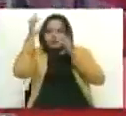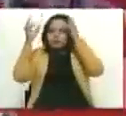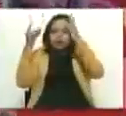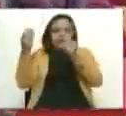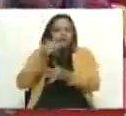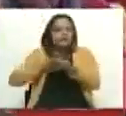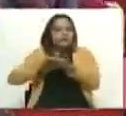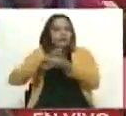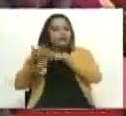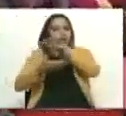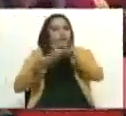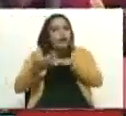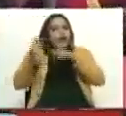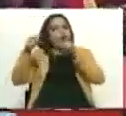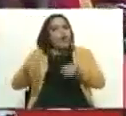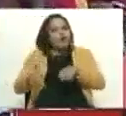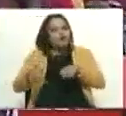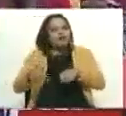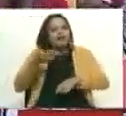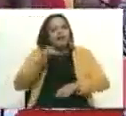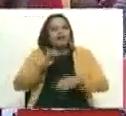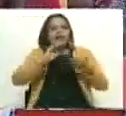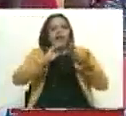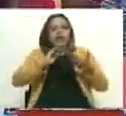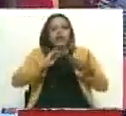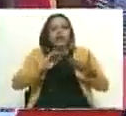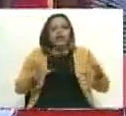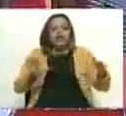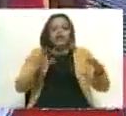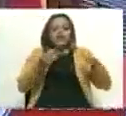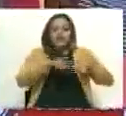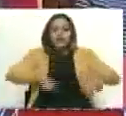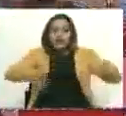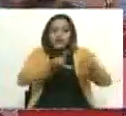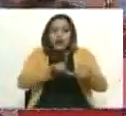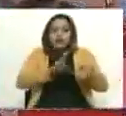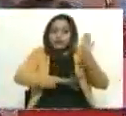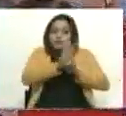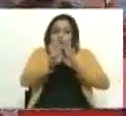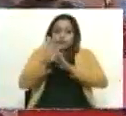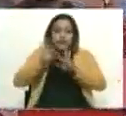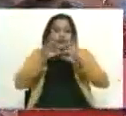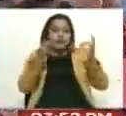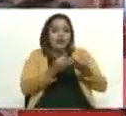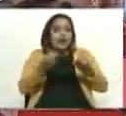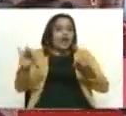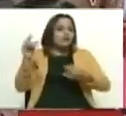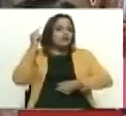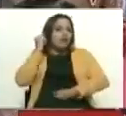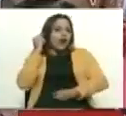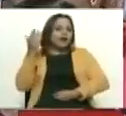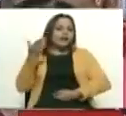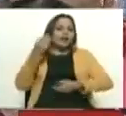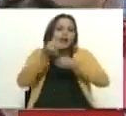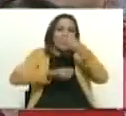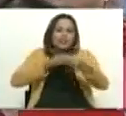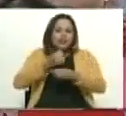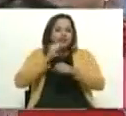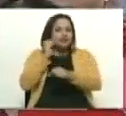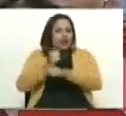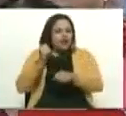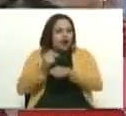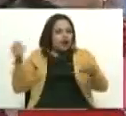Hoy ya nosotros lo tenemos caracterizado como unidad de producción familiar. Hoy tenemos a la camarada Lenna Serrano de alguna forma haciendo ese